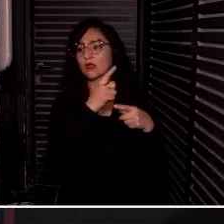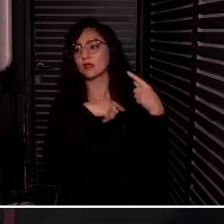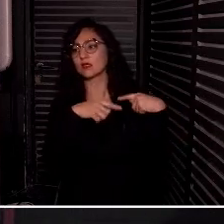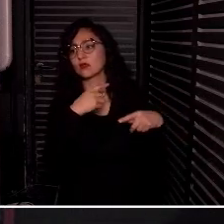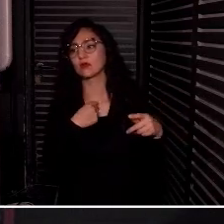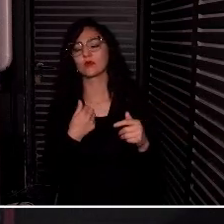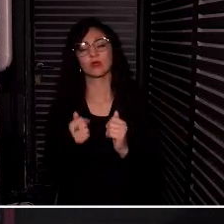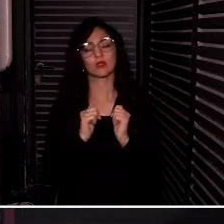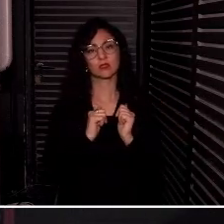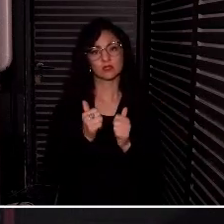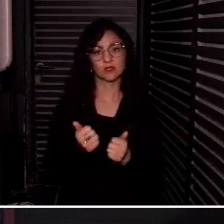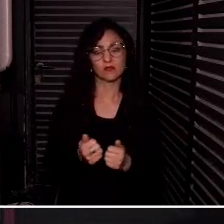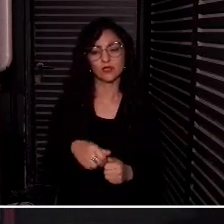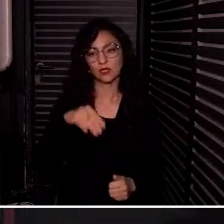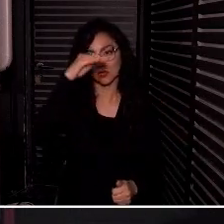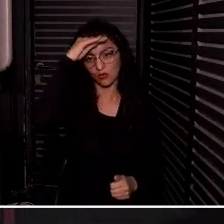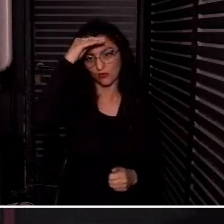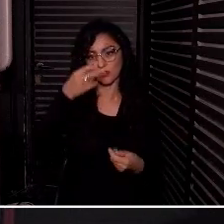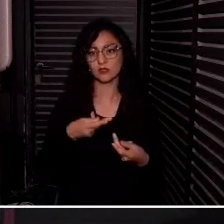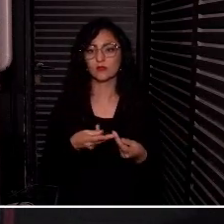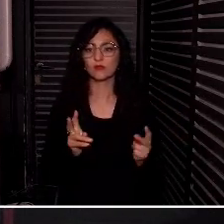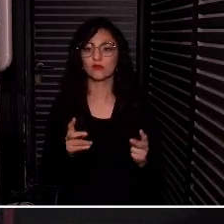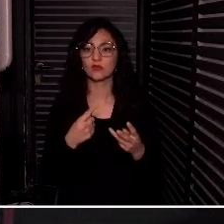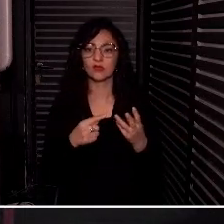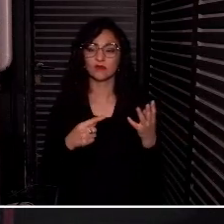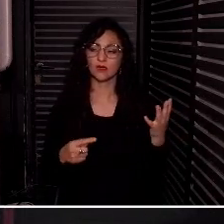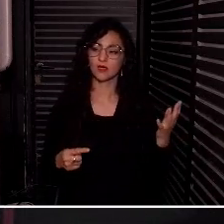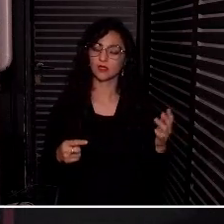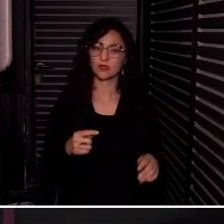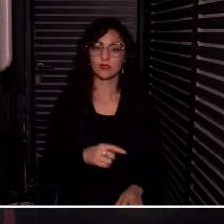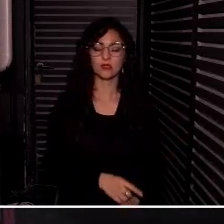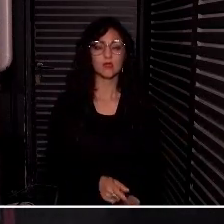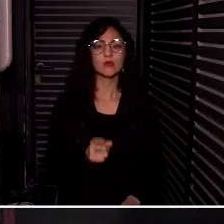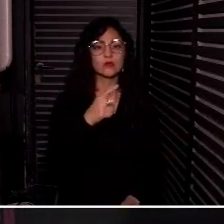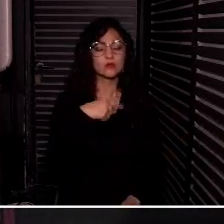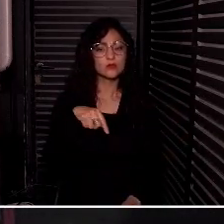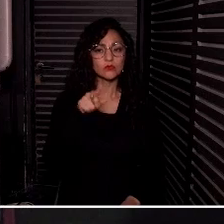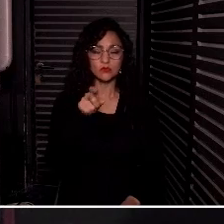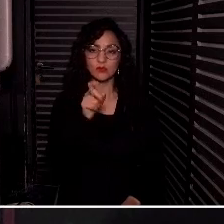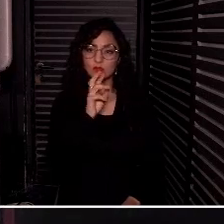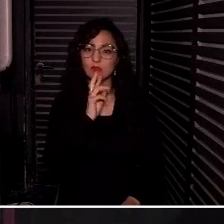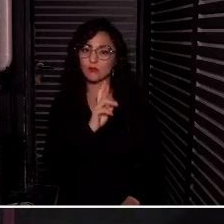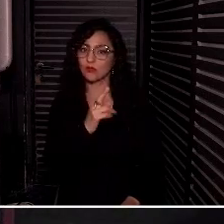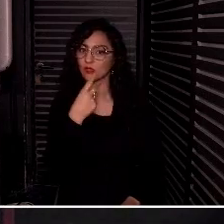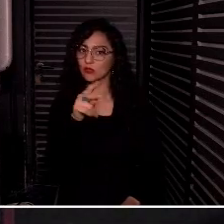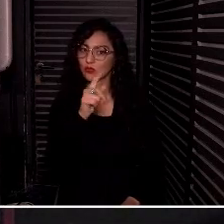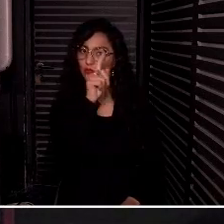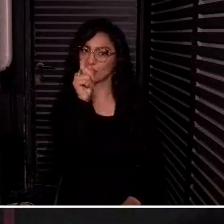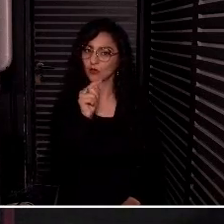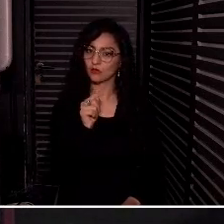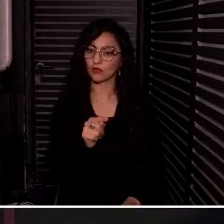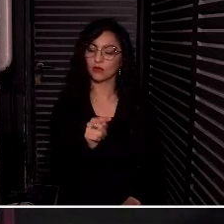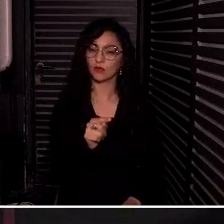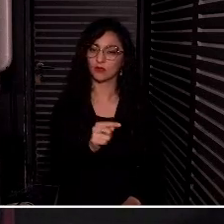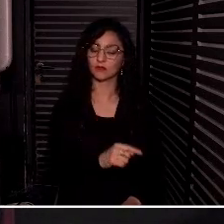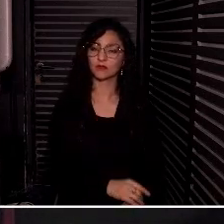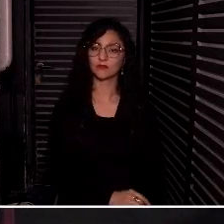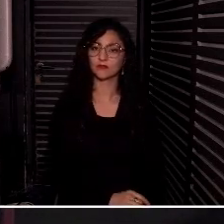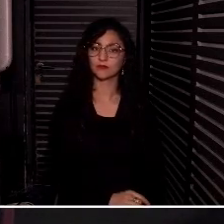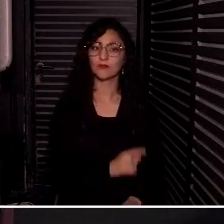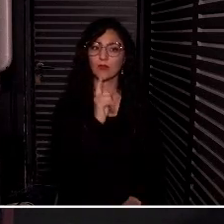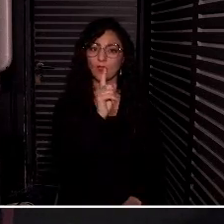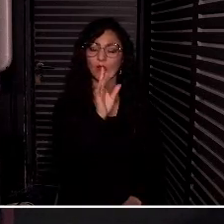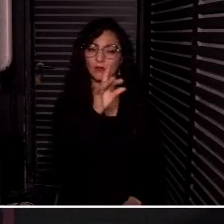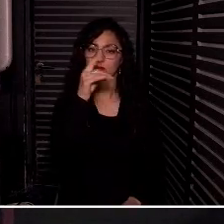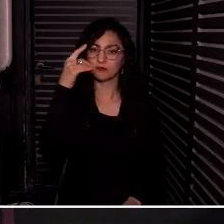desafío confianza pública políticas públicas y yo creo que para contestar tu pregunta yo creo que necesariamente eh una de las